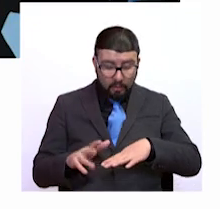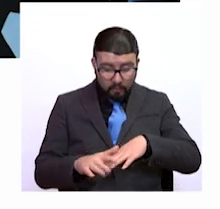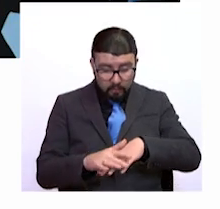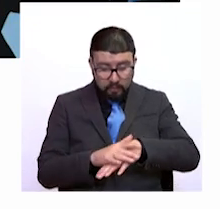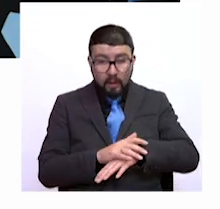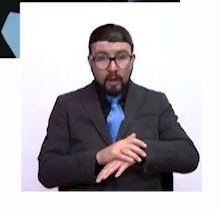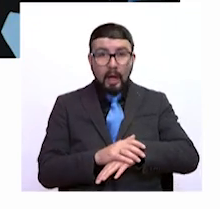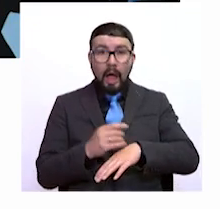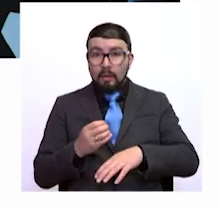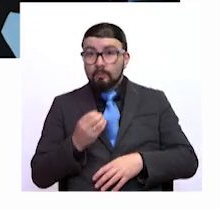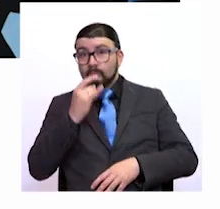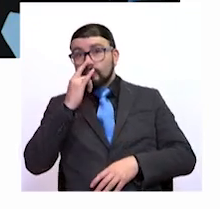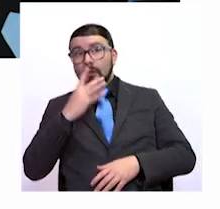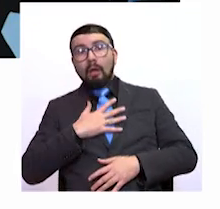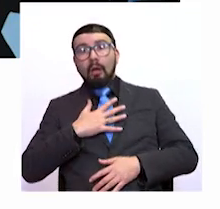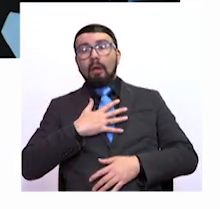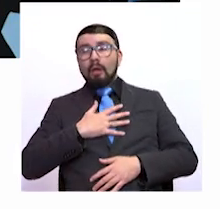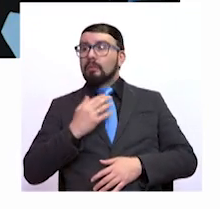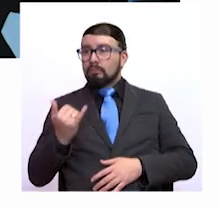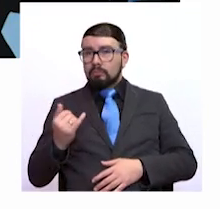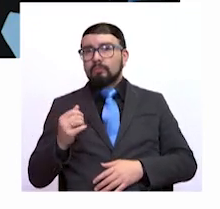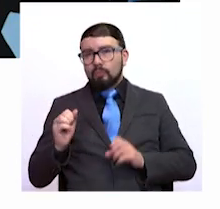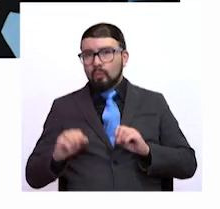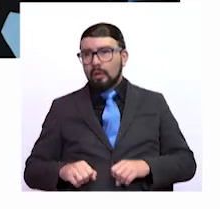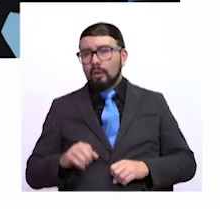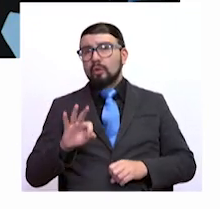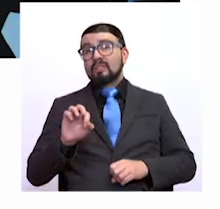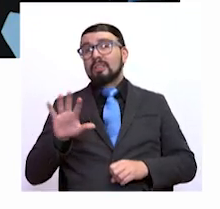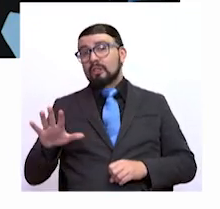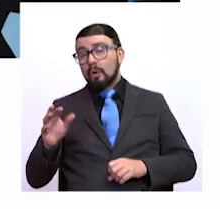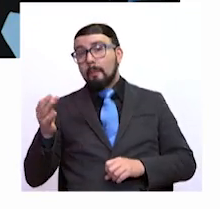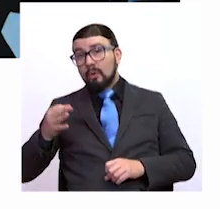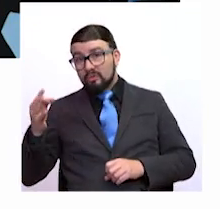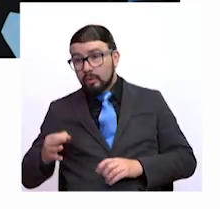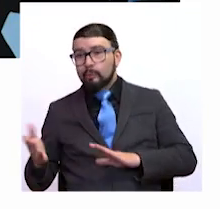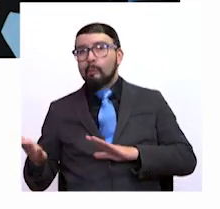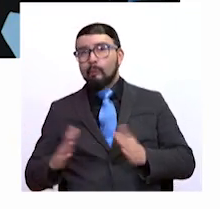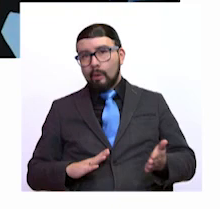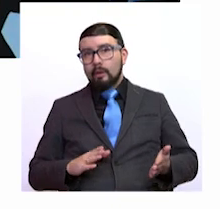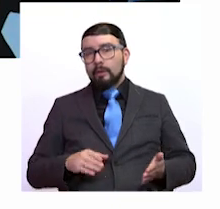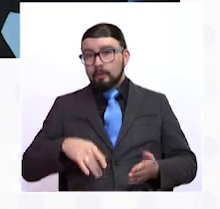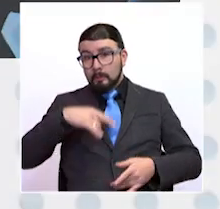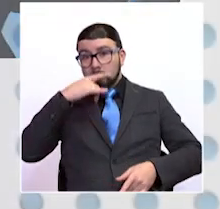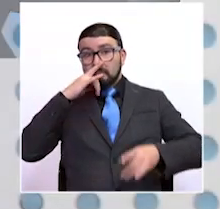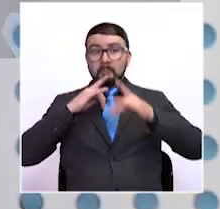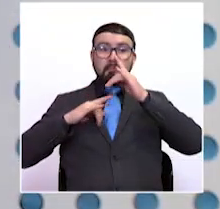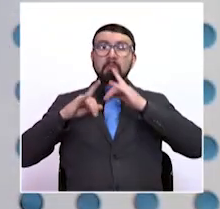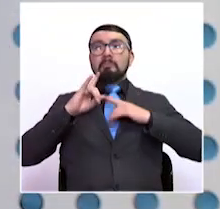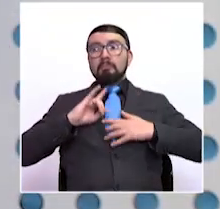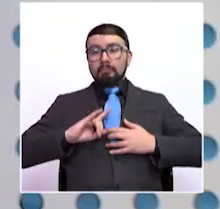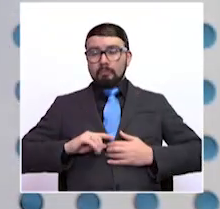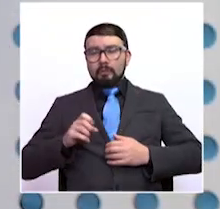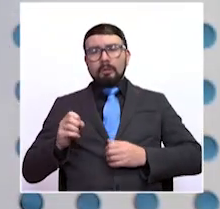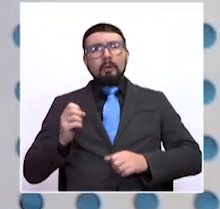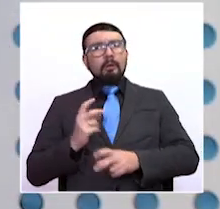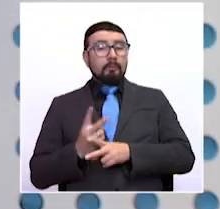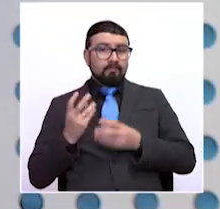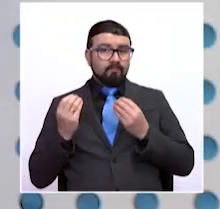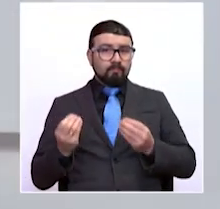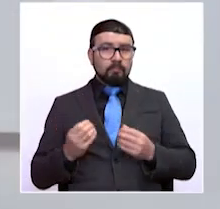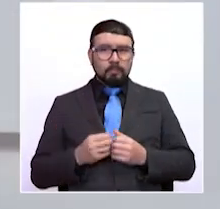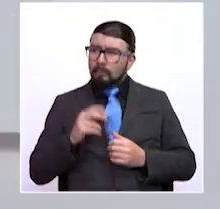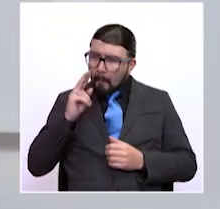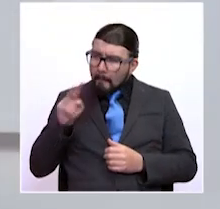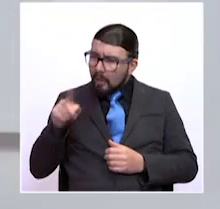vía aérea. Puede ir hasta un 85% en mortalidad. Puede aumentar bastante cuando se compromete la vía aérea. Ahí hay una amputación,